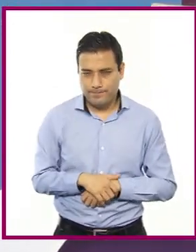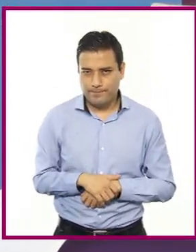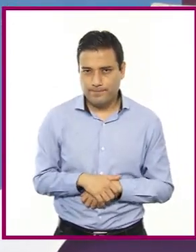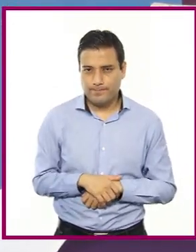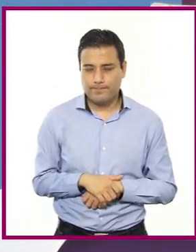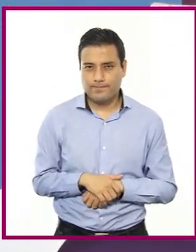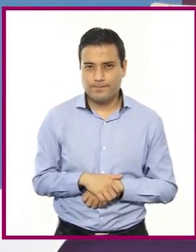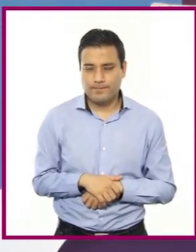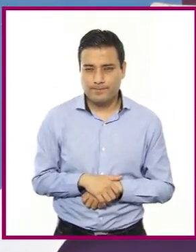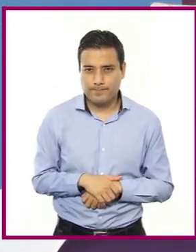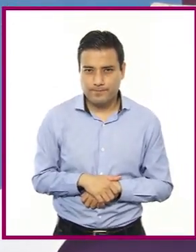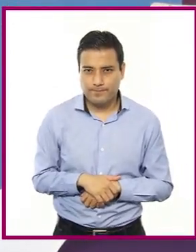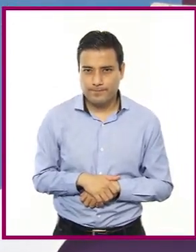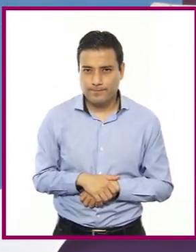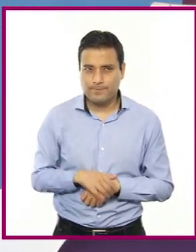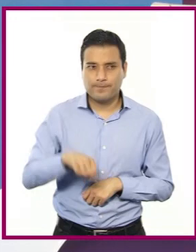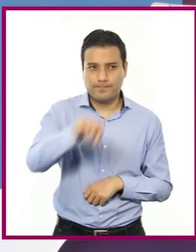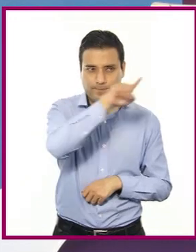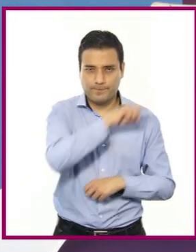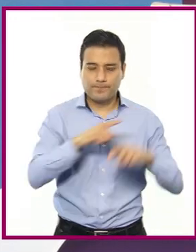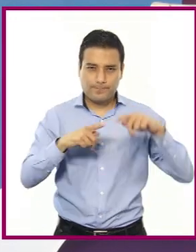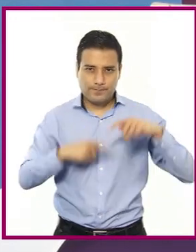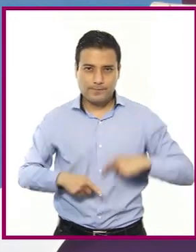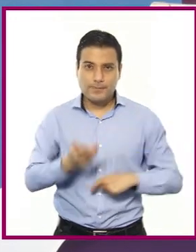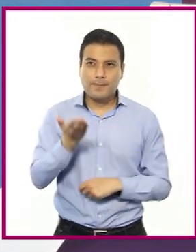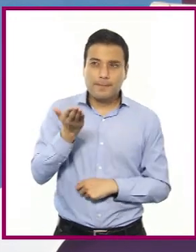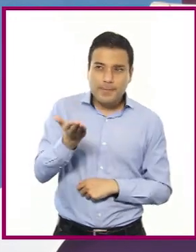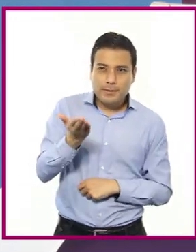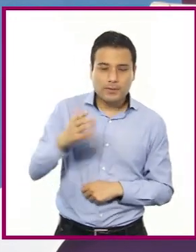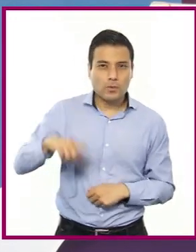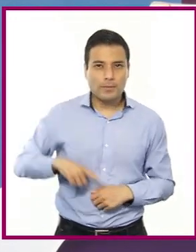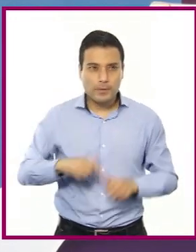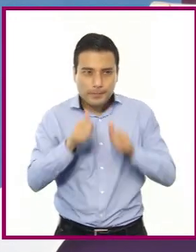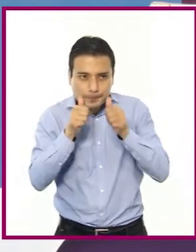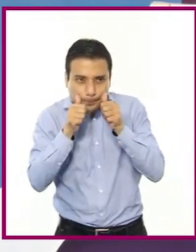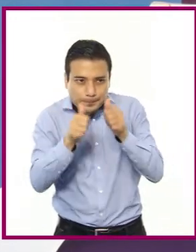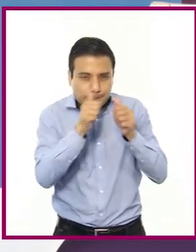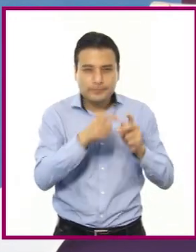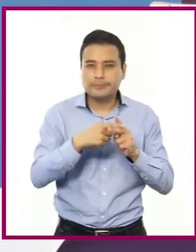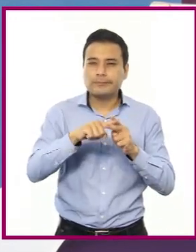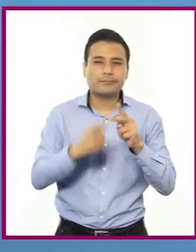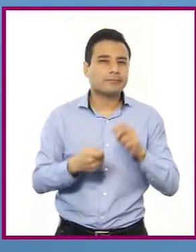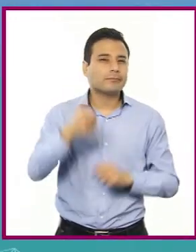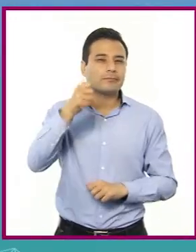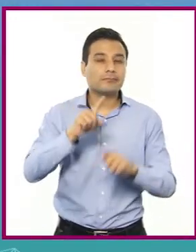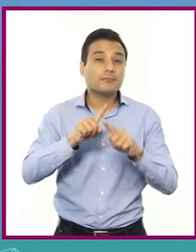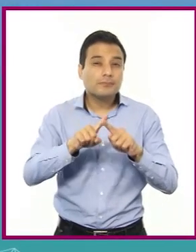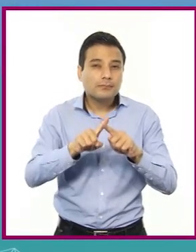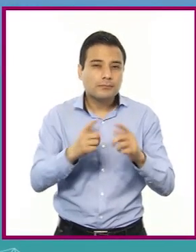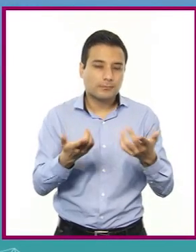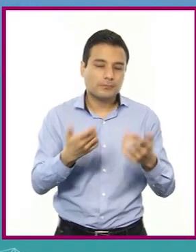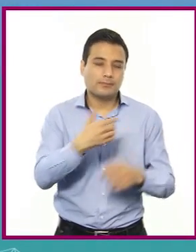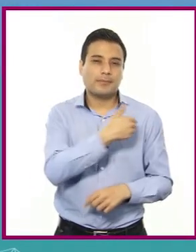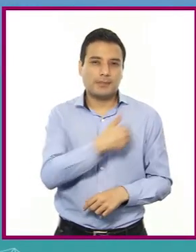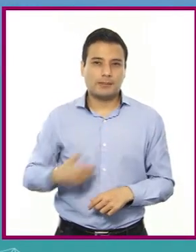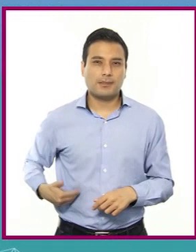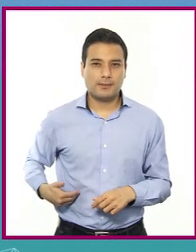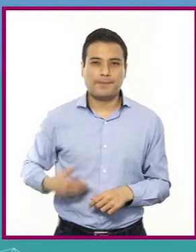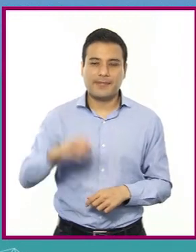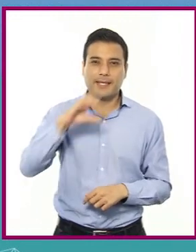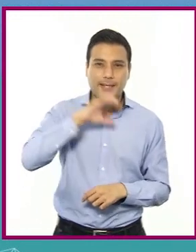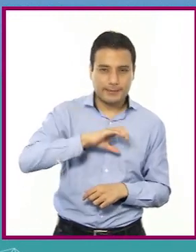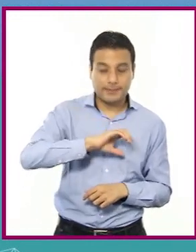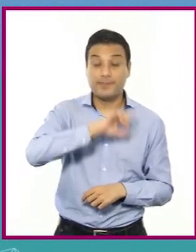esfuerzos por atender esta demanda se iniciaron con el gobierno de Venustiano Carranza, pero fue hasta el sexenio